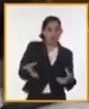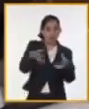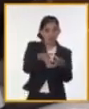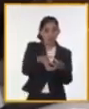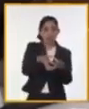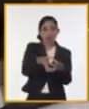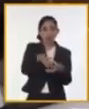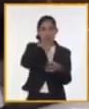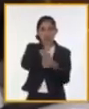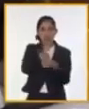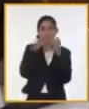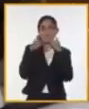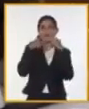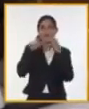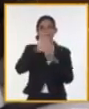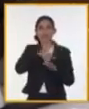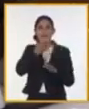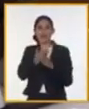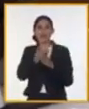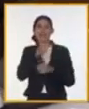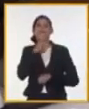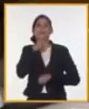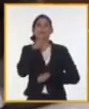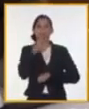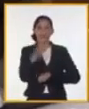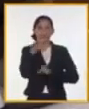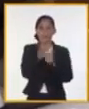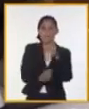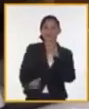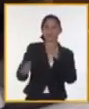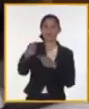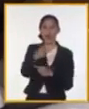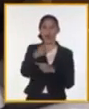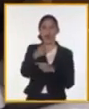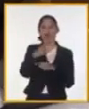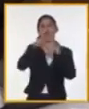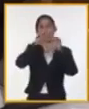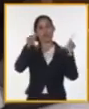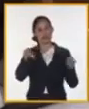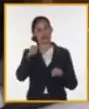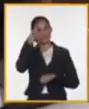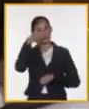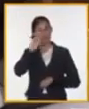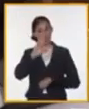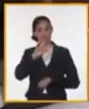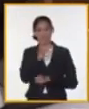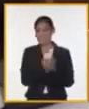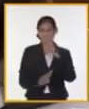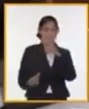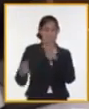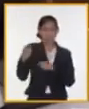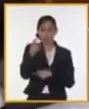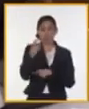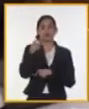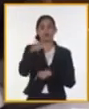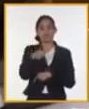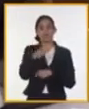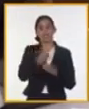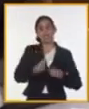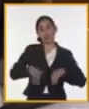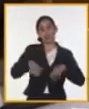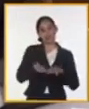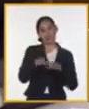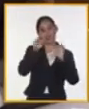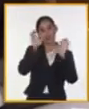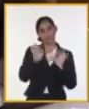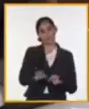organización, que dan respuesta también a las prioridades del país, que es imprescindible poder actuar de la manera que la